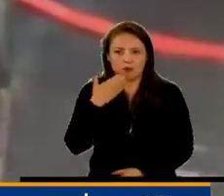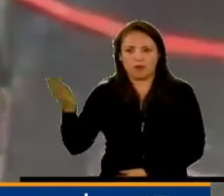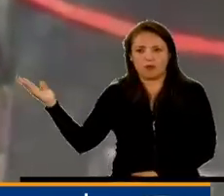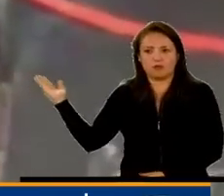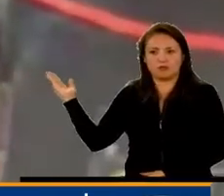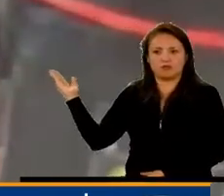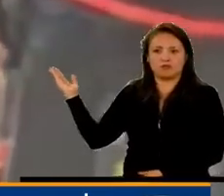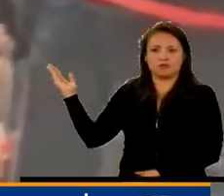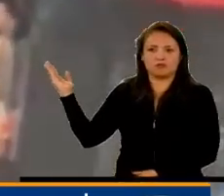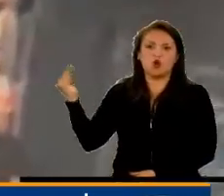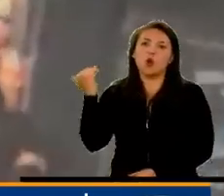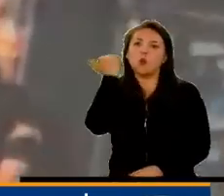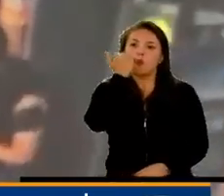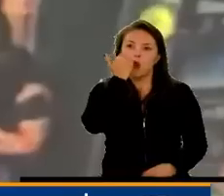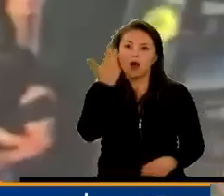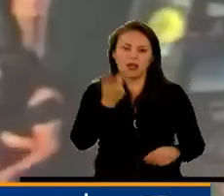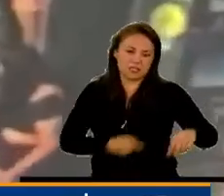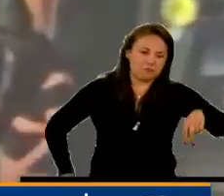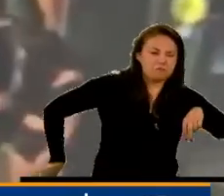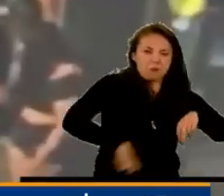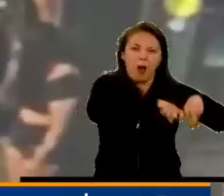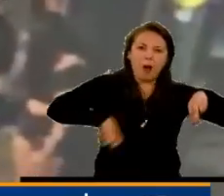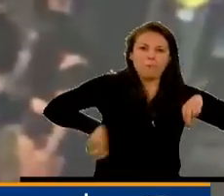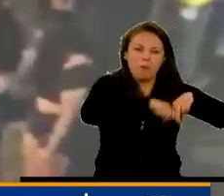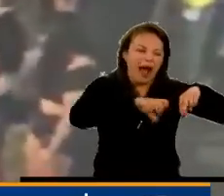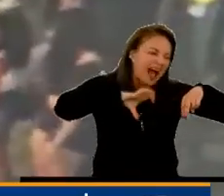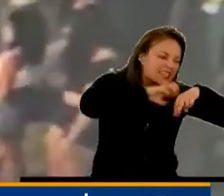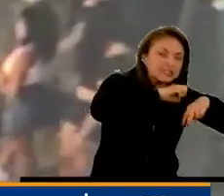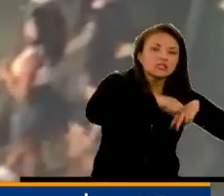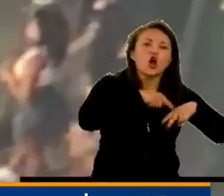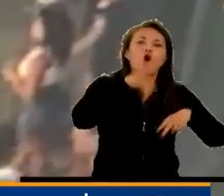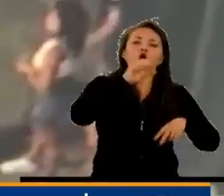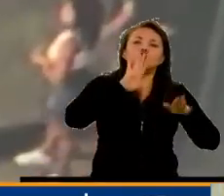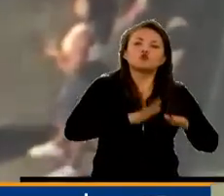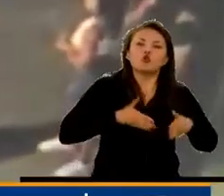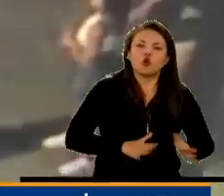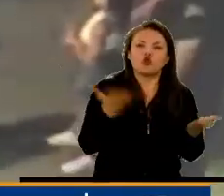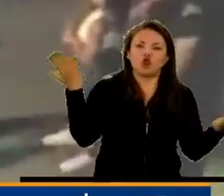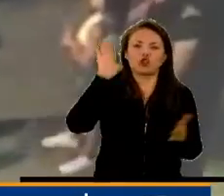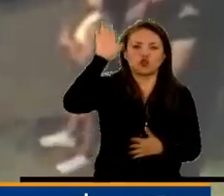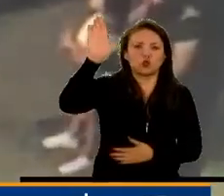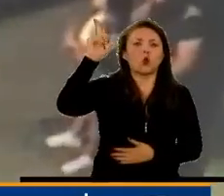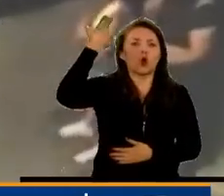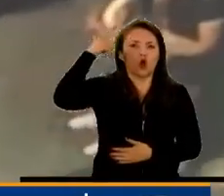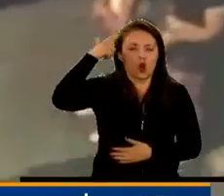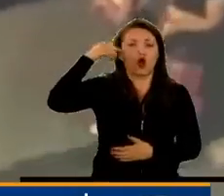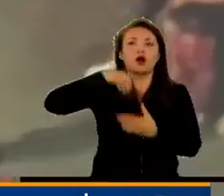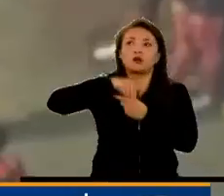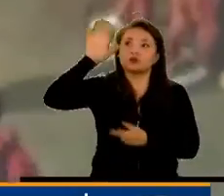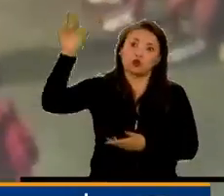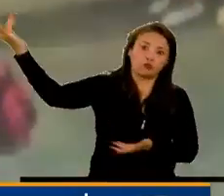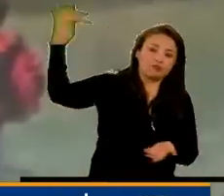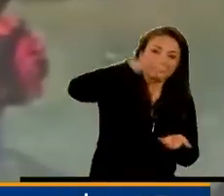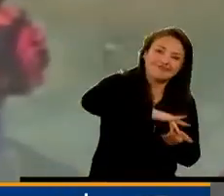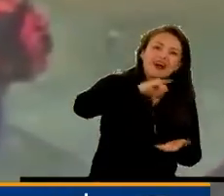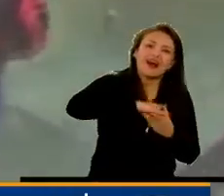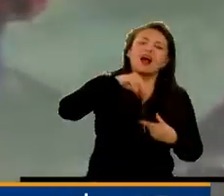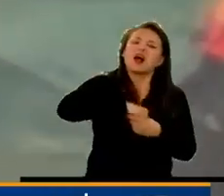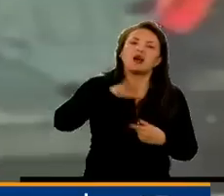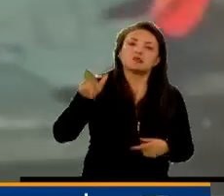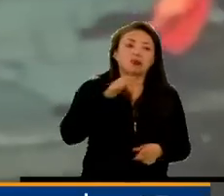de patadas y mordiscos, robaron a un ciudadano británico en el centro de la ciudad. Nadie hizo nada para